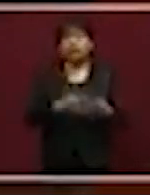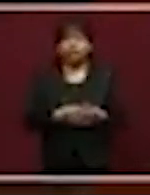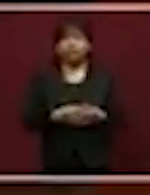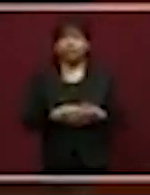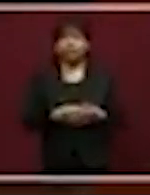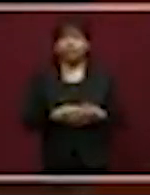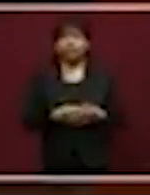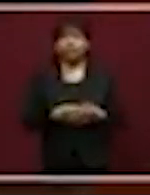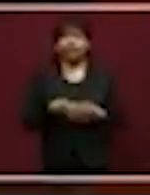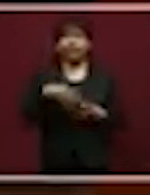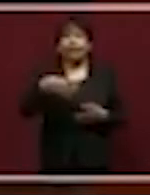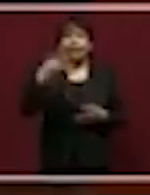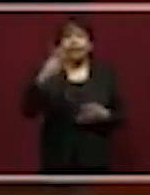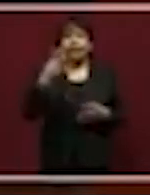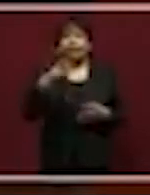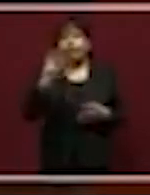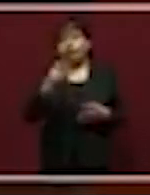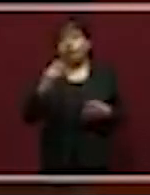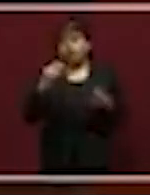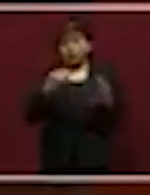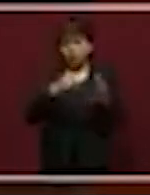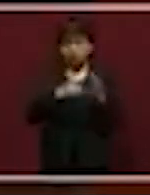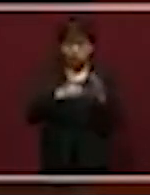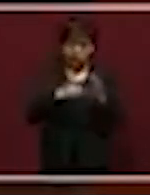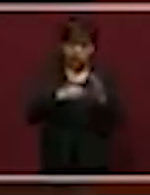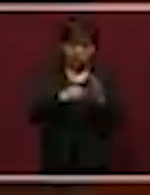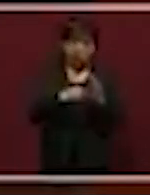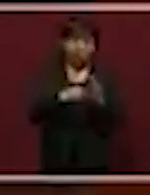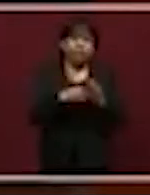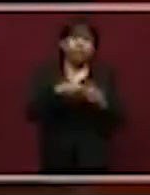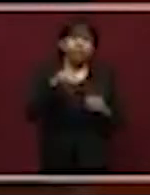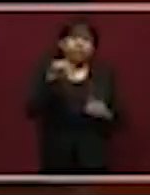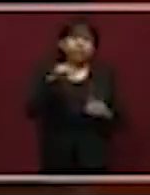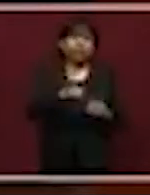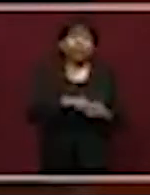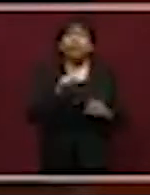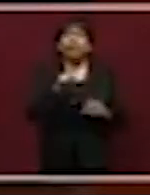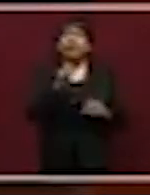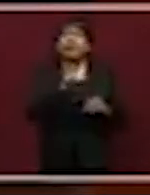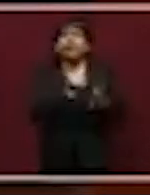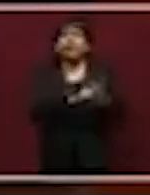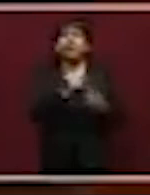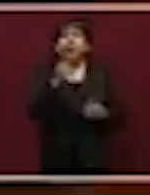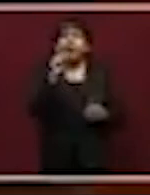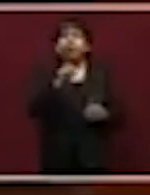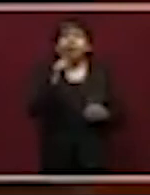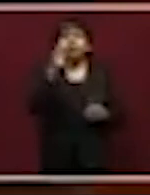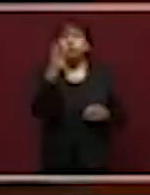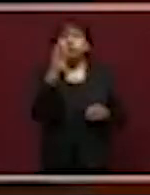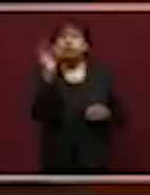45 escuelas de 14.016, que representa el 0.3, el